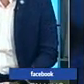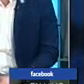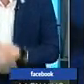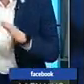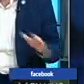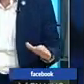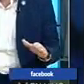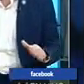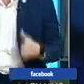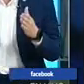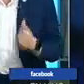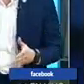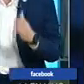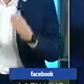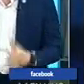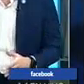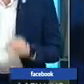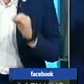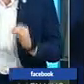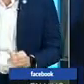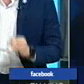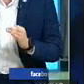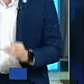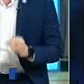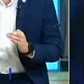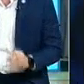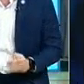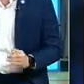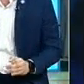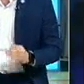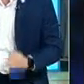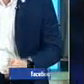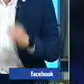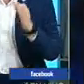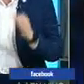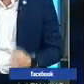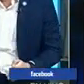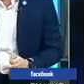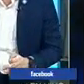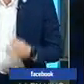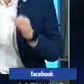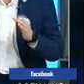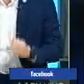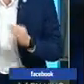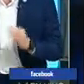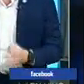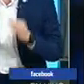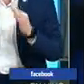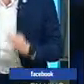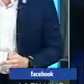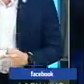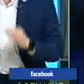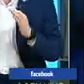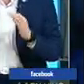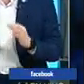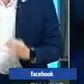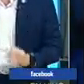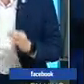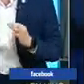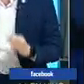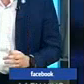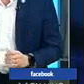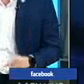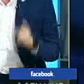otorga pero esto va a cambiar la bancada de nuevas ideas va a llegar a trabajar en un 100% por